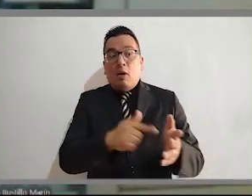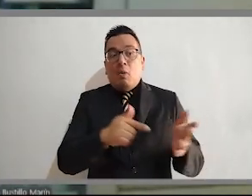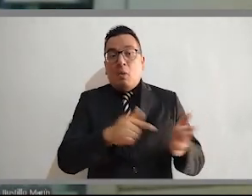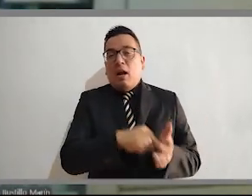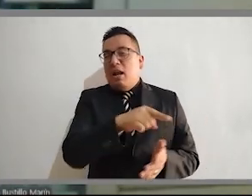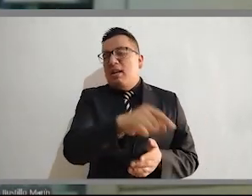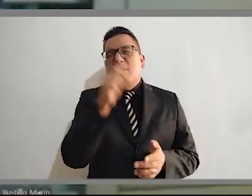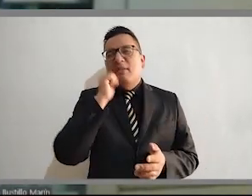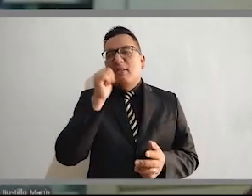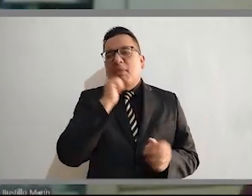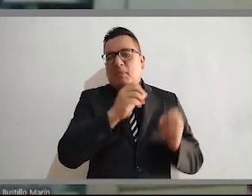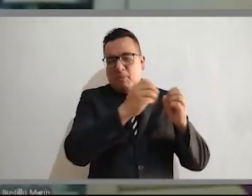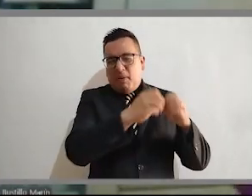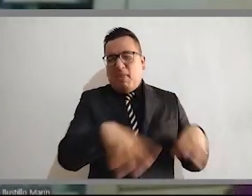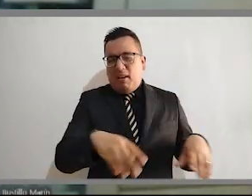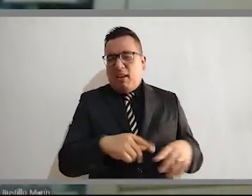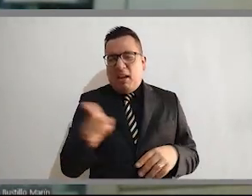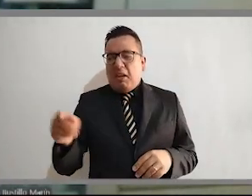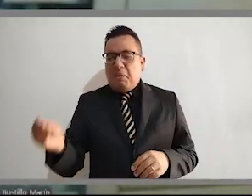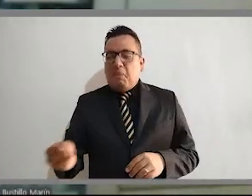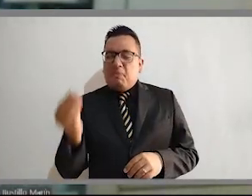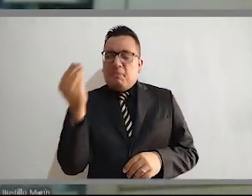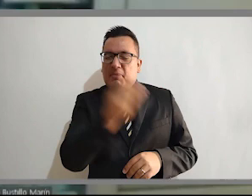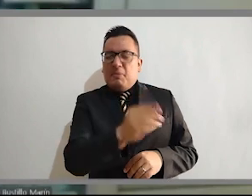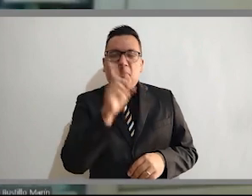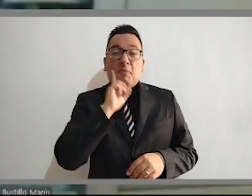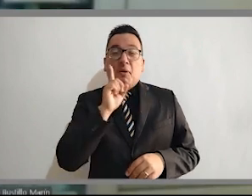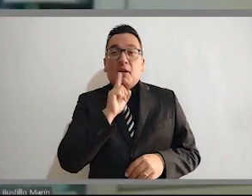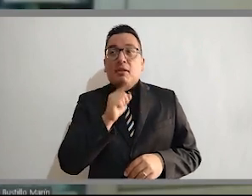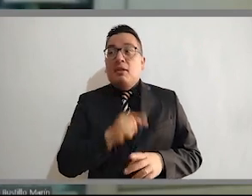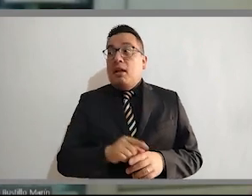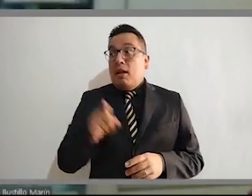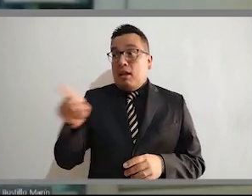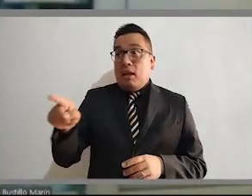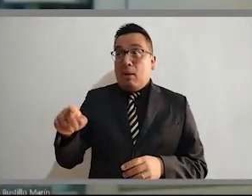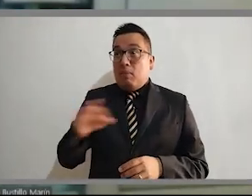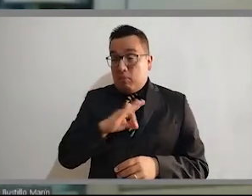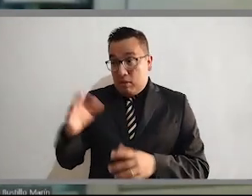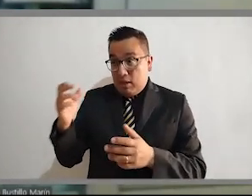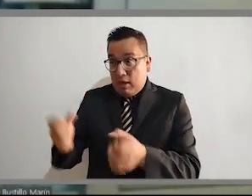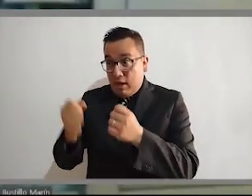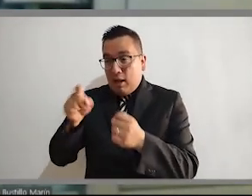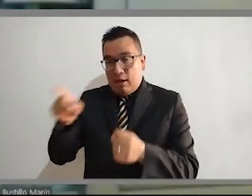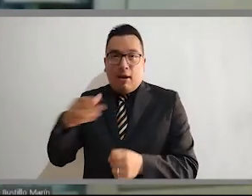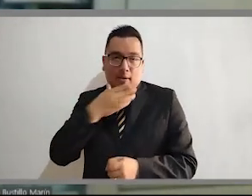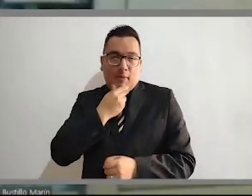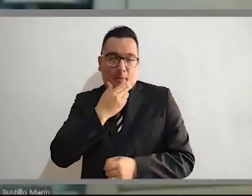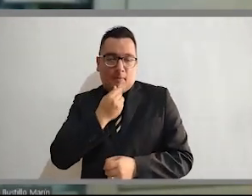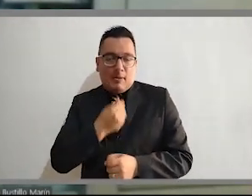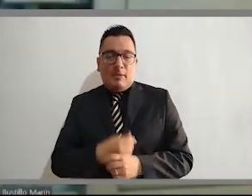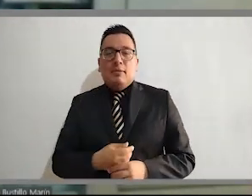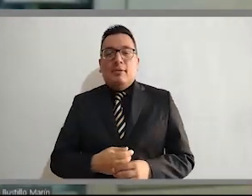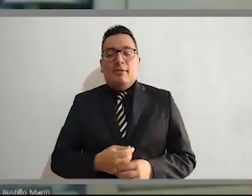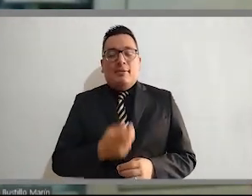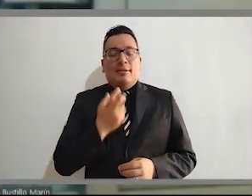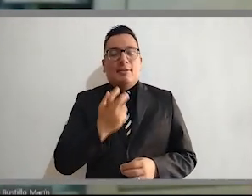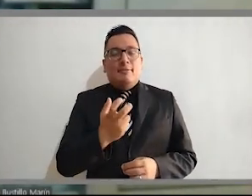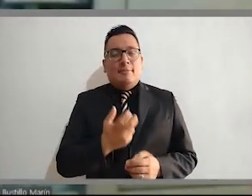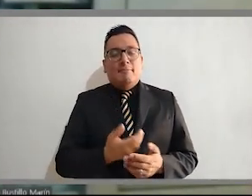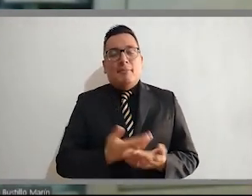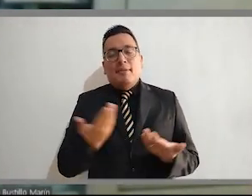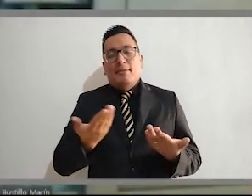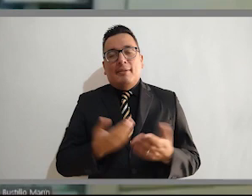partido, pues no importa, no van a ganar. Ponemos en los lugares donde van a ganar a los hombres, y entonces ahí, pues